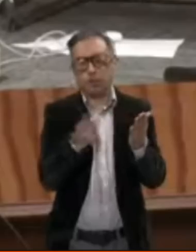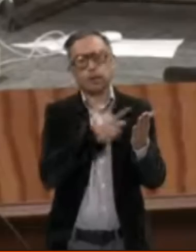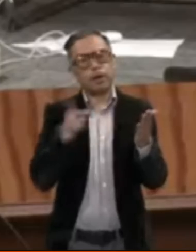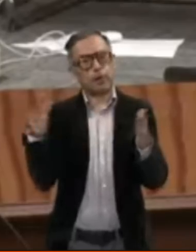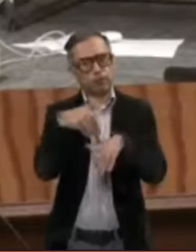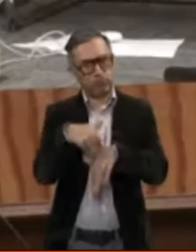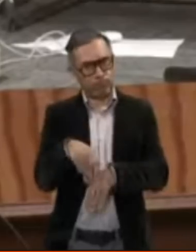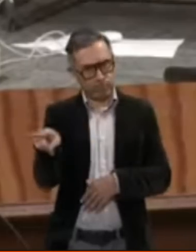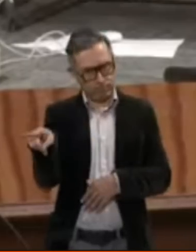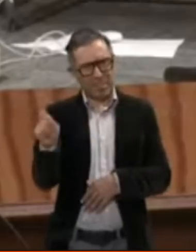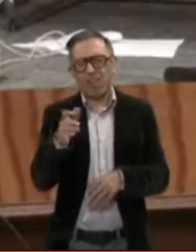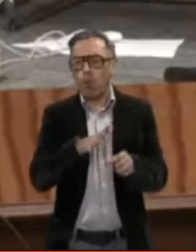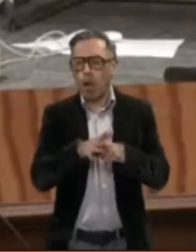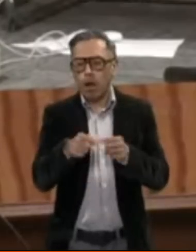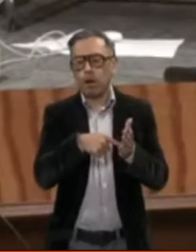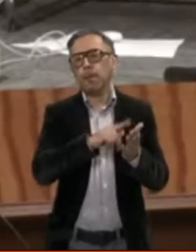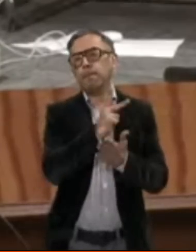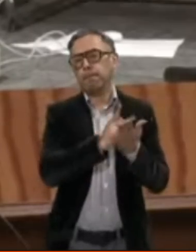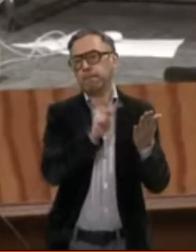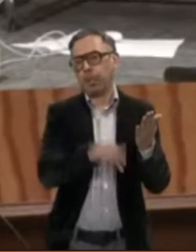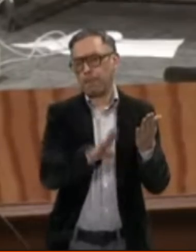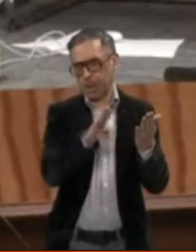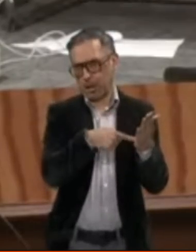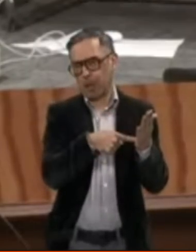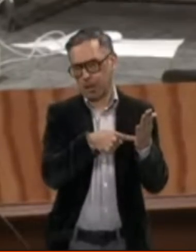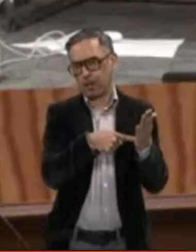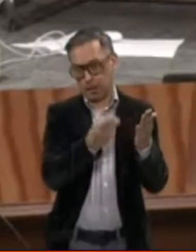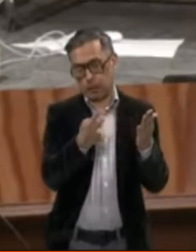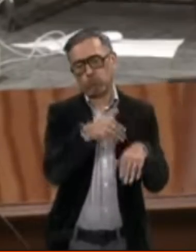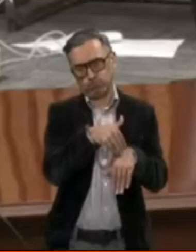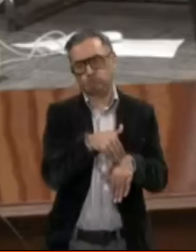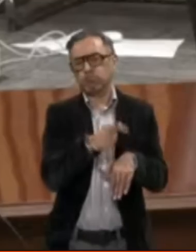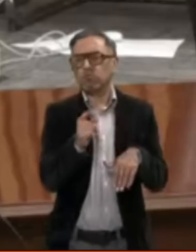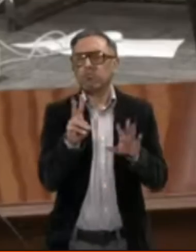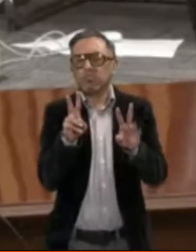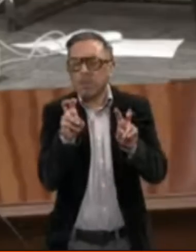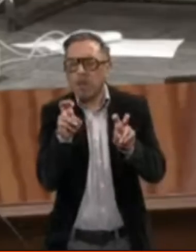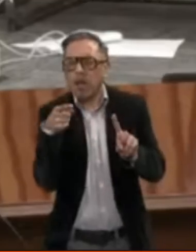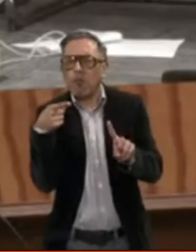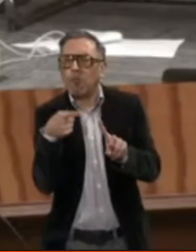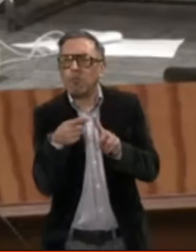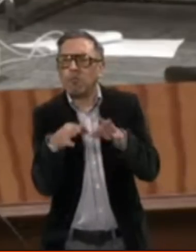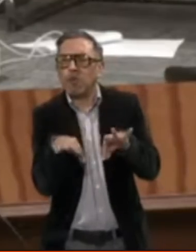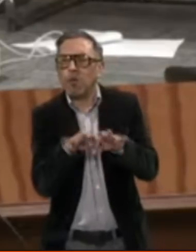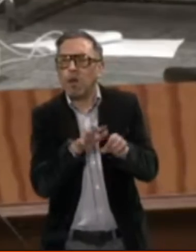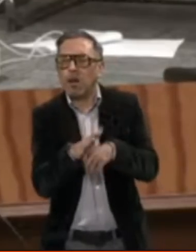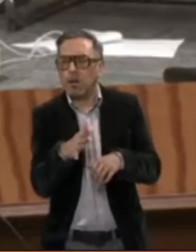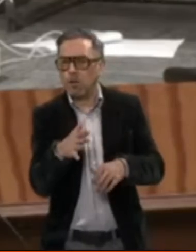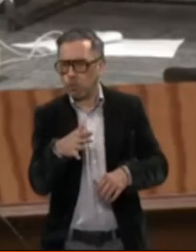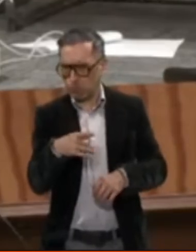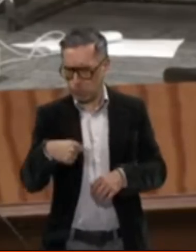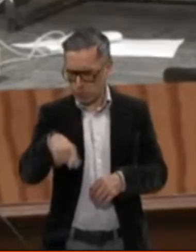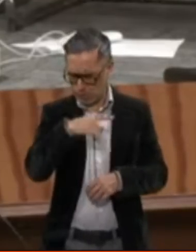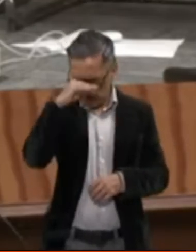es el plan B de la reforma electoral. ¿Y cuál es el fondo del asunto y por qué para nosotros no es una